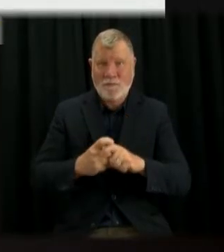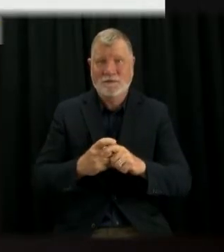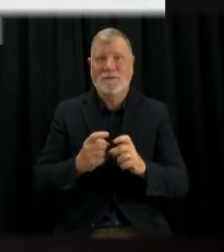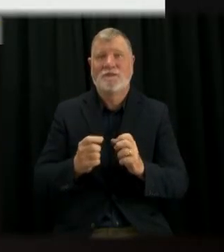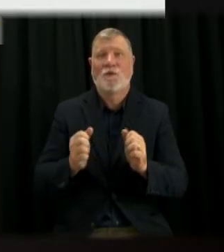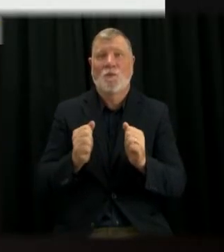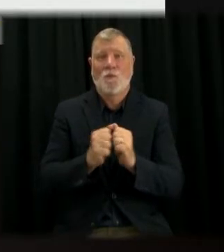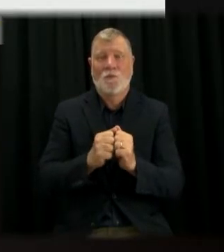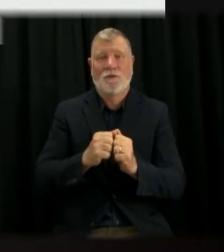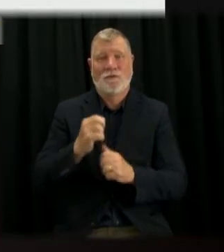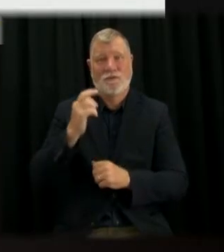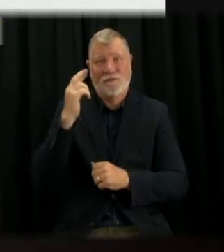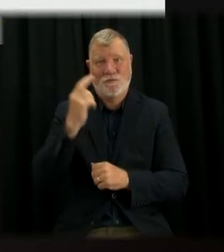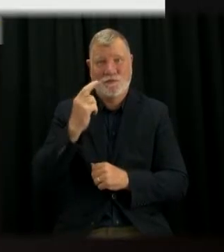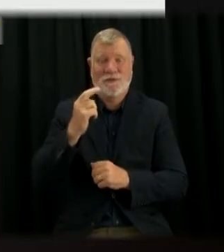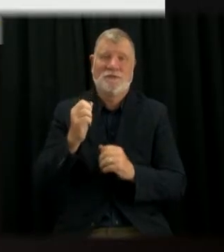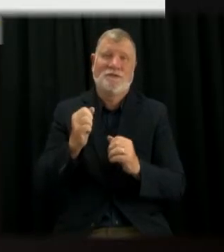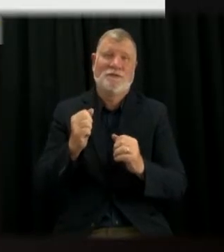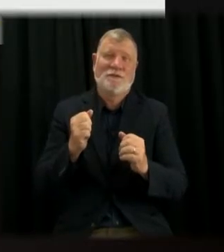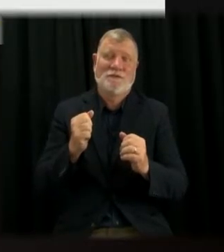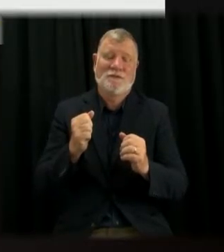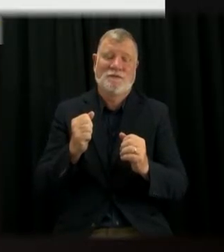añade más complejidades con respecto